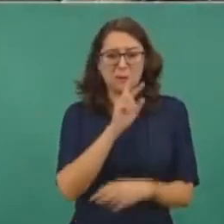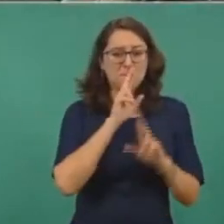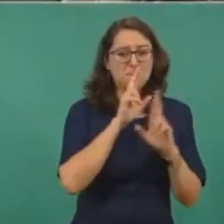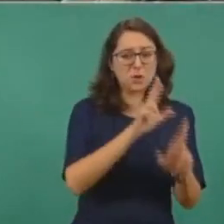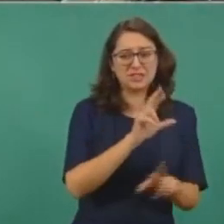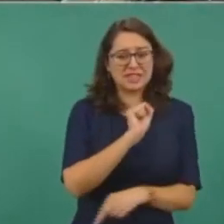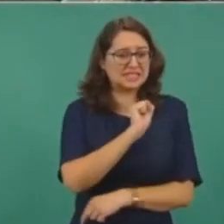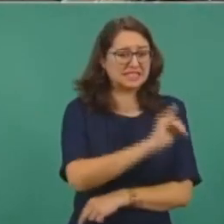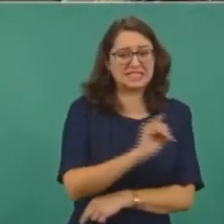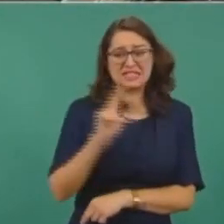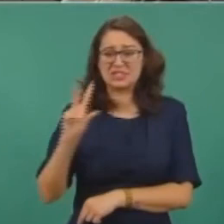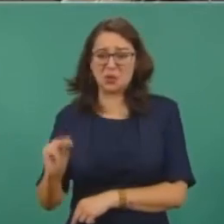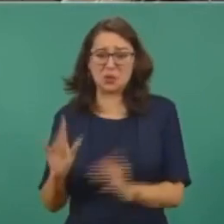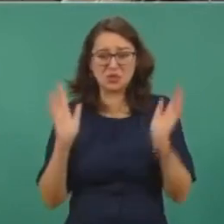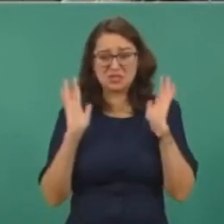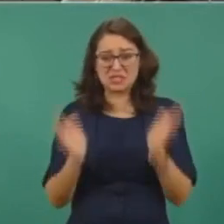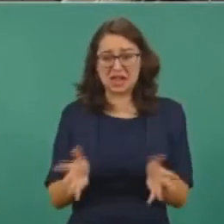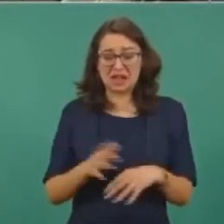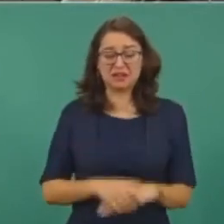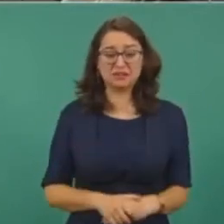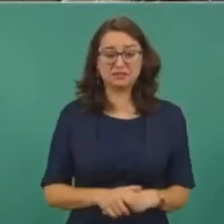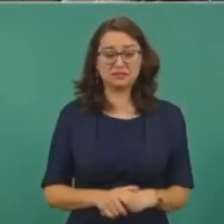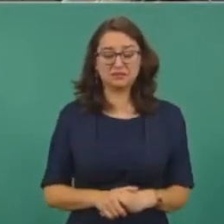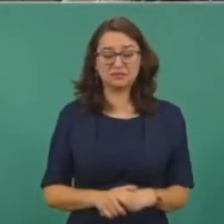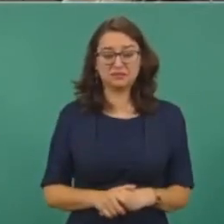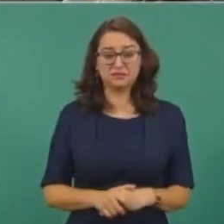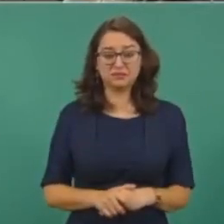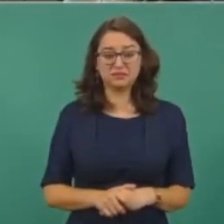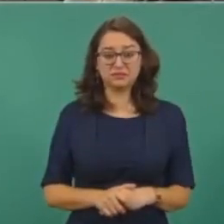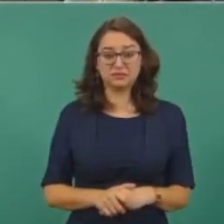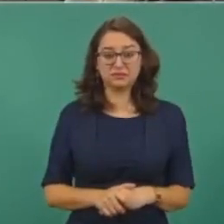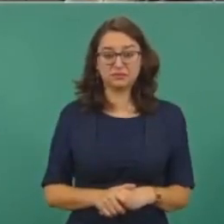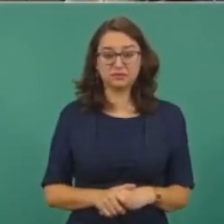le van a dar la boleta y va a estar sí, no.